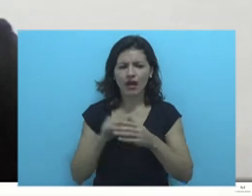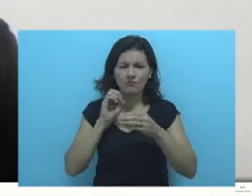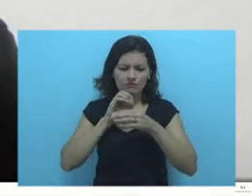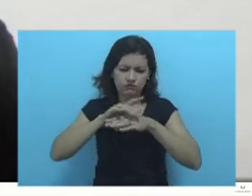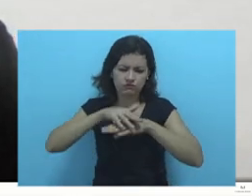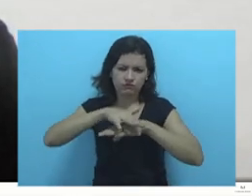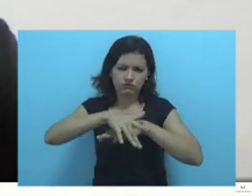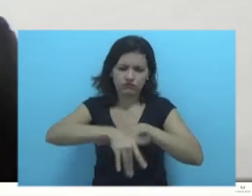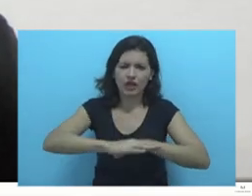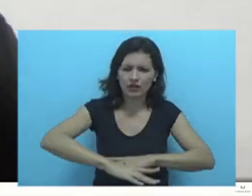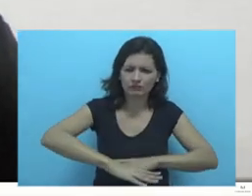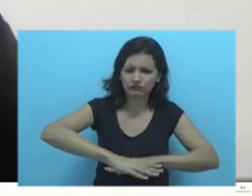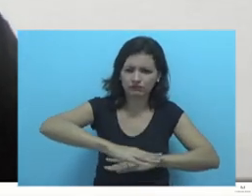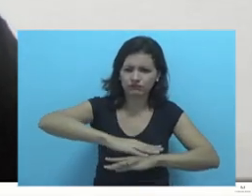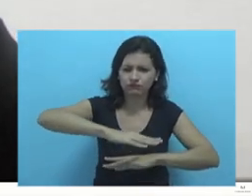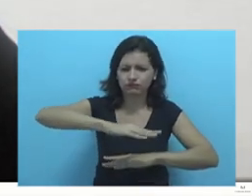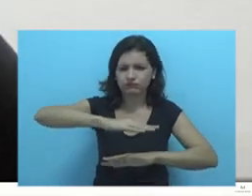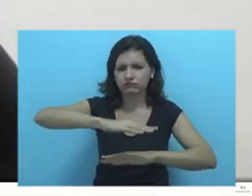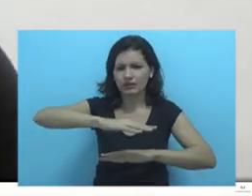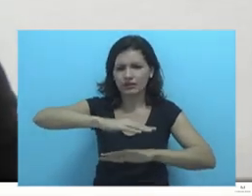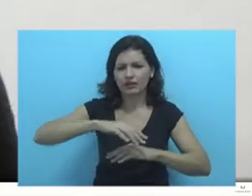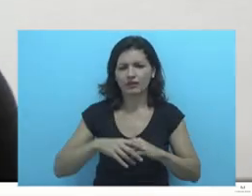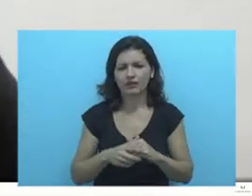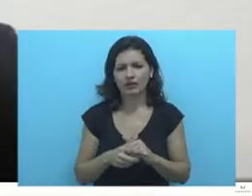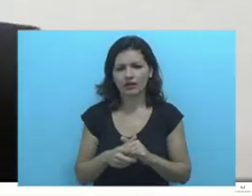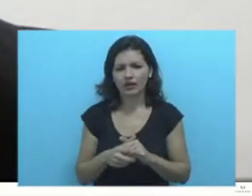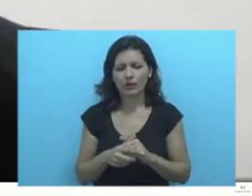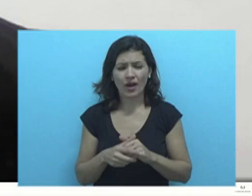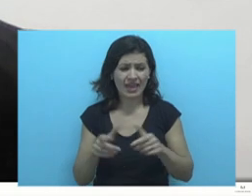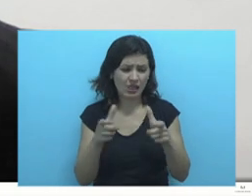desbordada y distintos barrios del pueblo